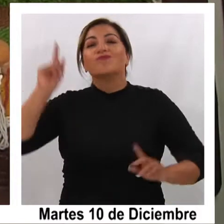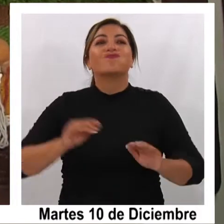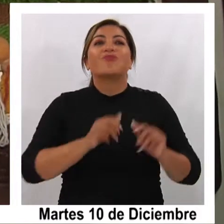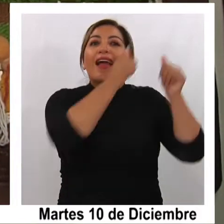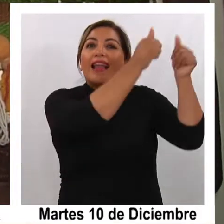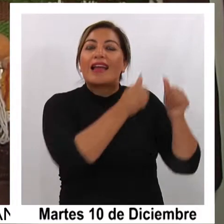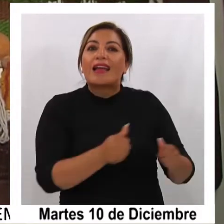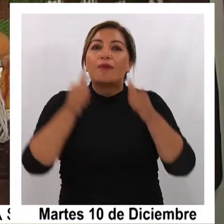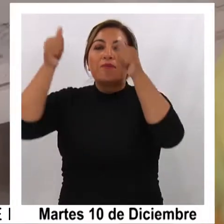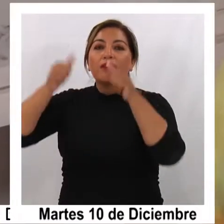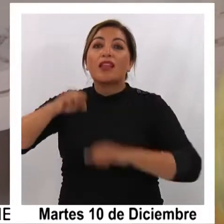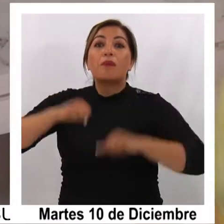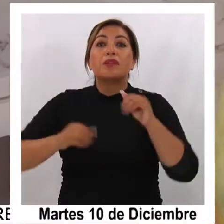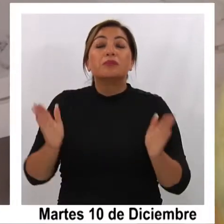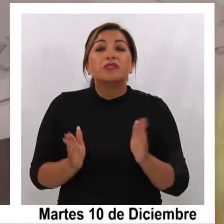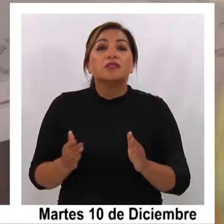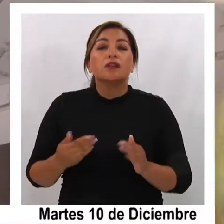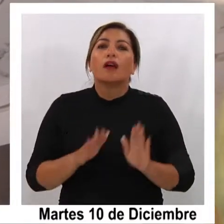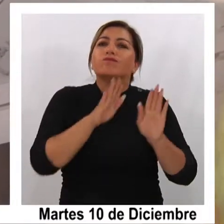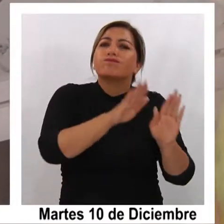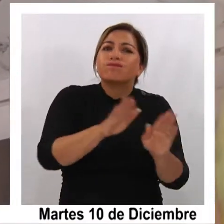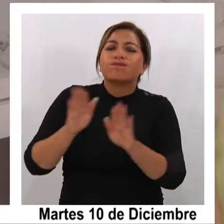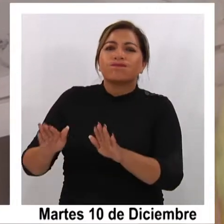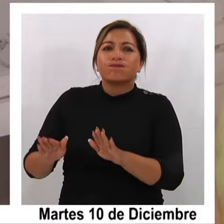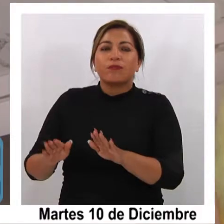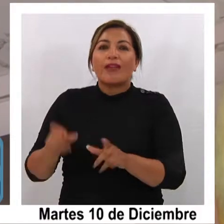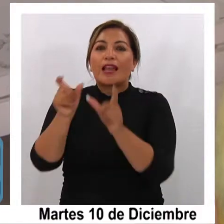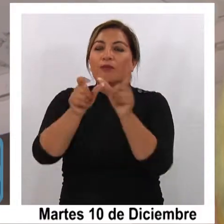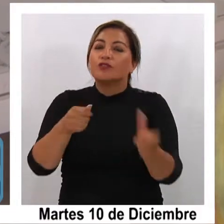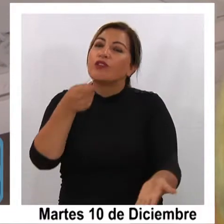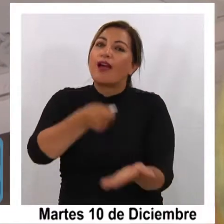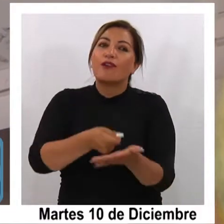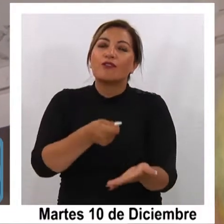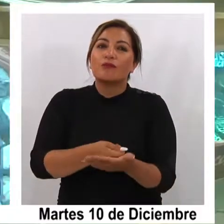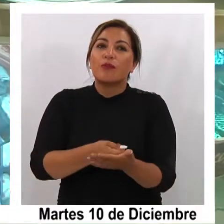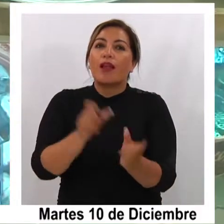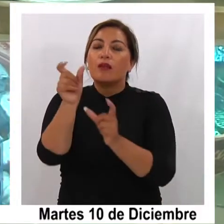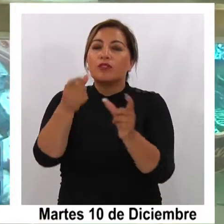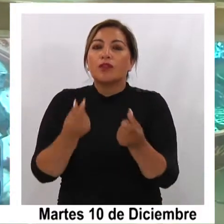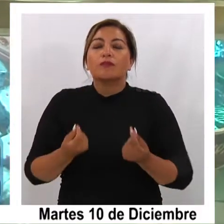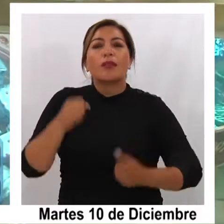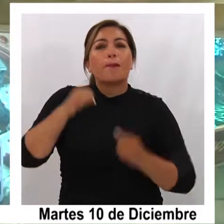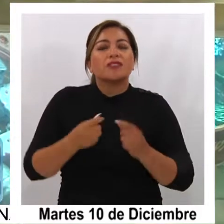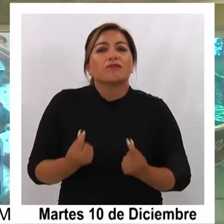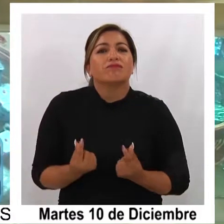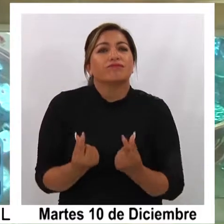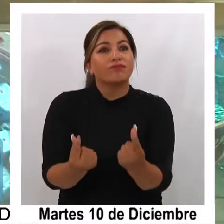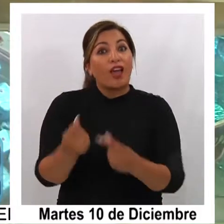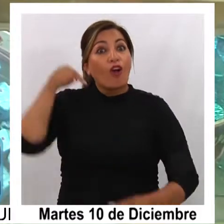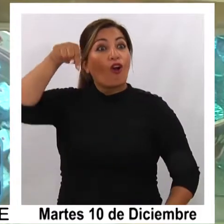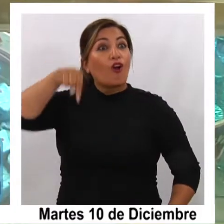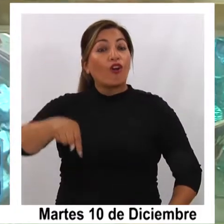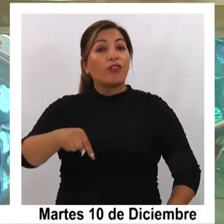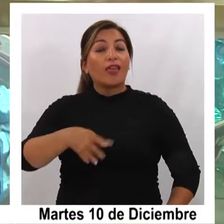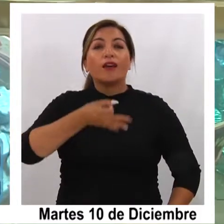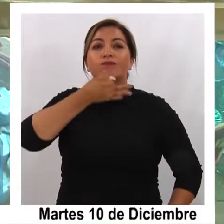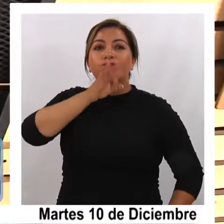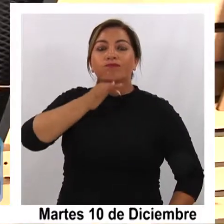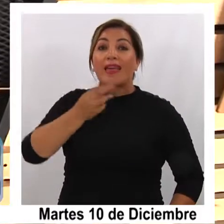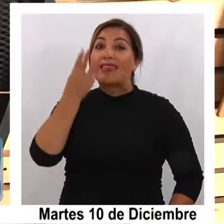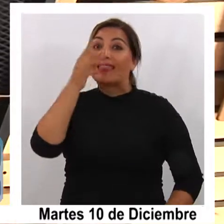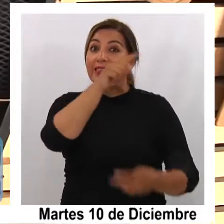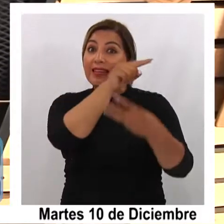Nos unimos a la campaña de apoyar a las pymes y motivar a la gente a comprar los regalos navideños a los emprendedores